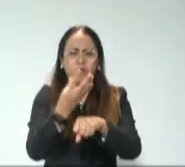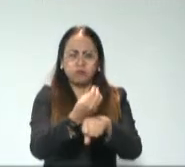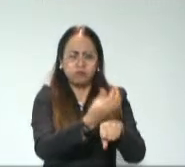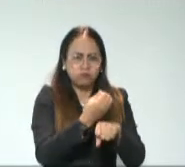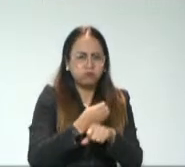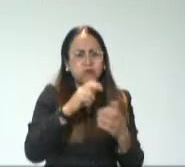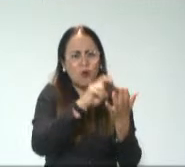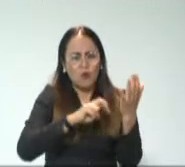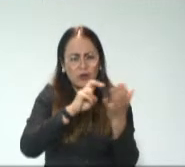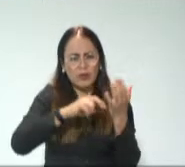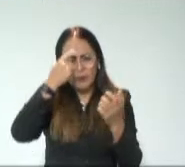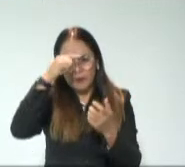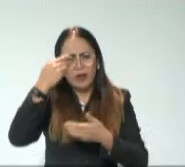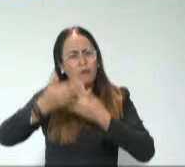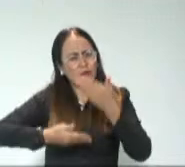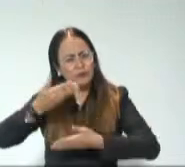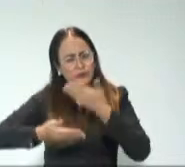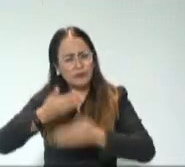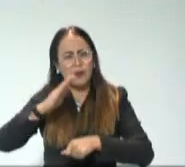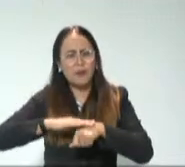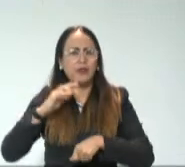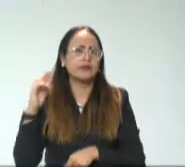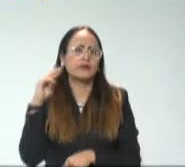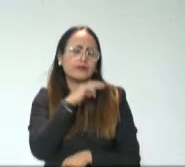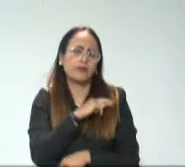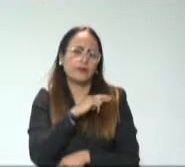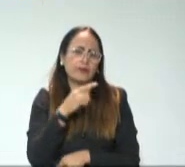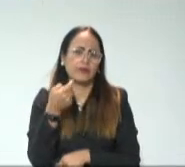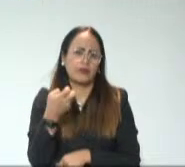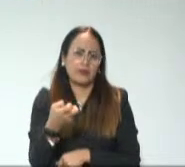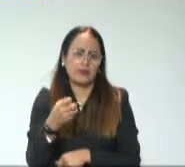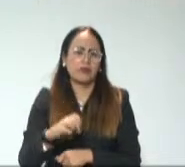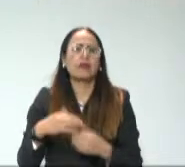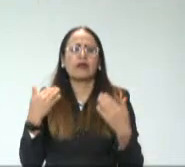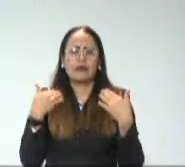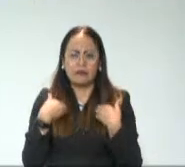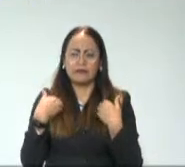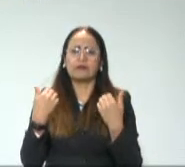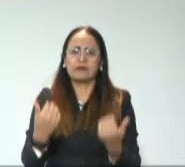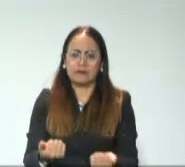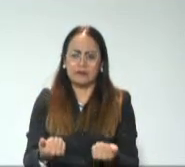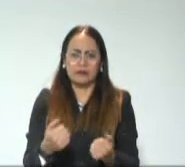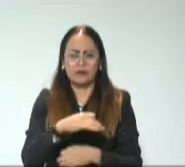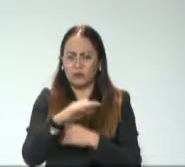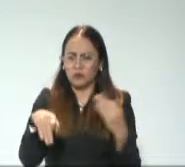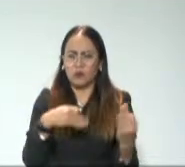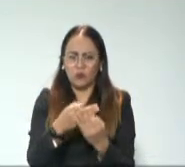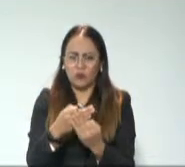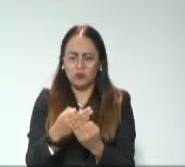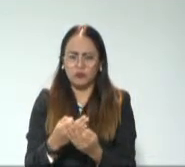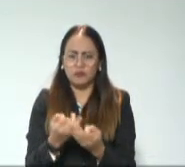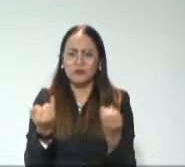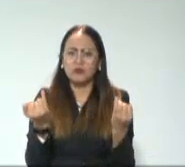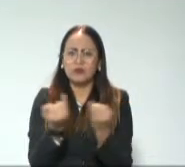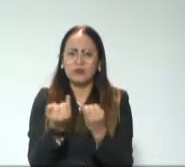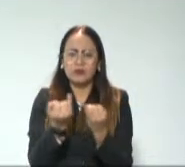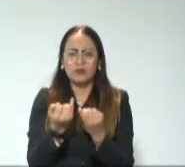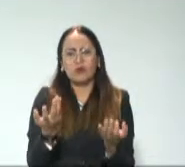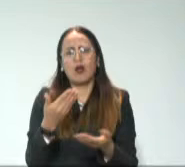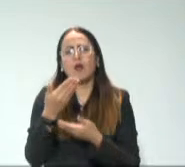obviamente también avanzar más rápidamente en el entendimiento y por supuesto en la